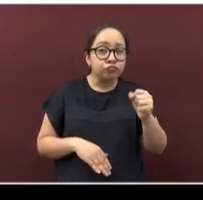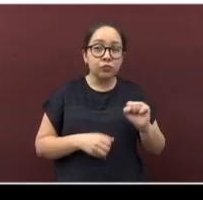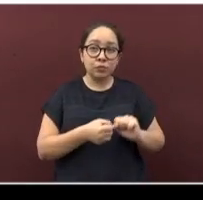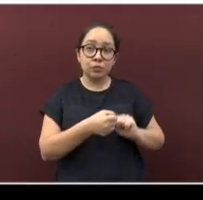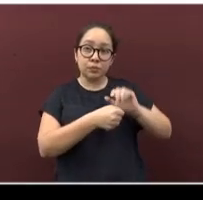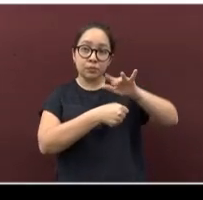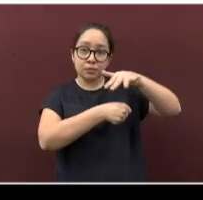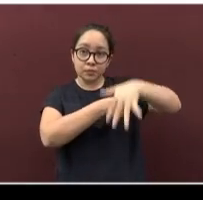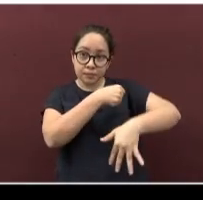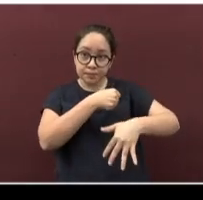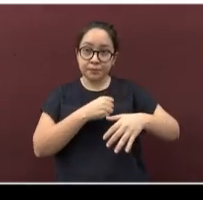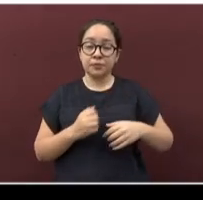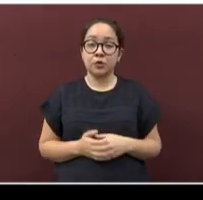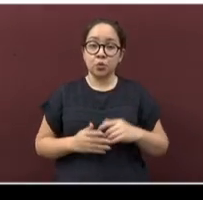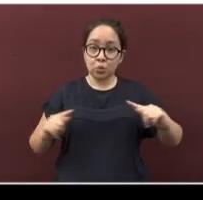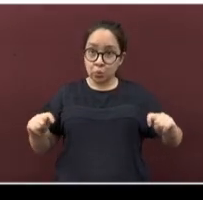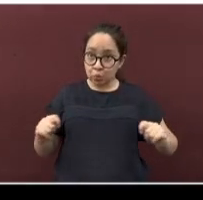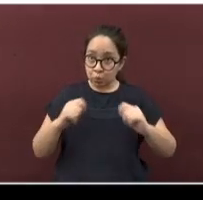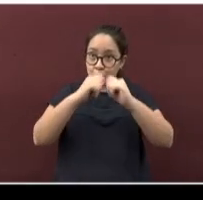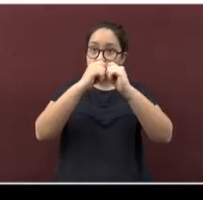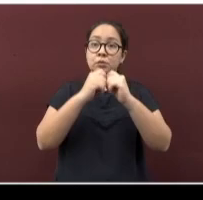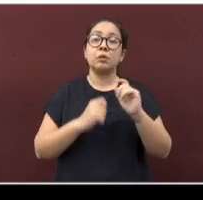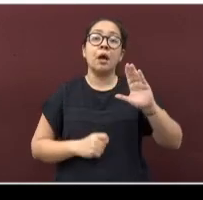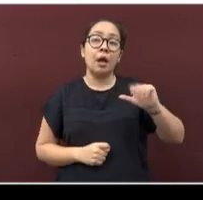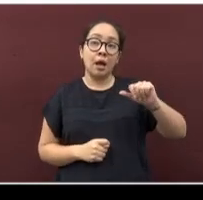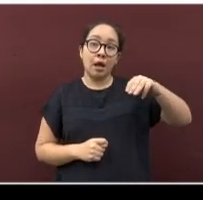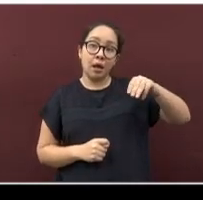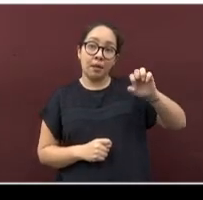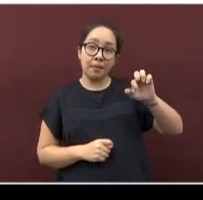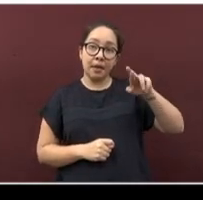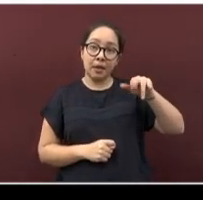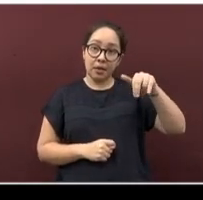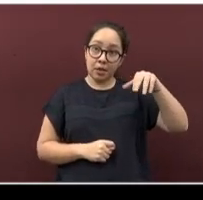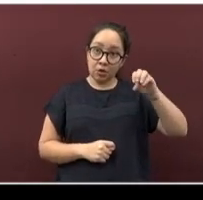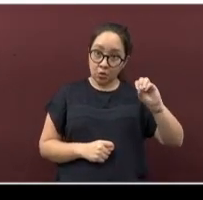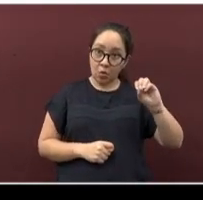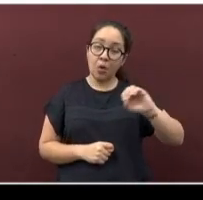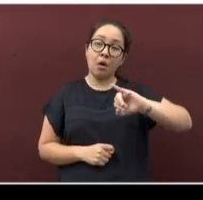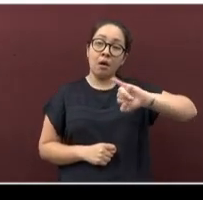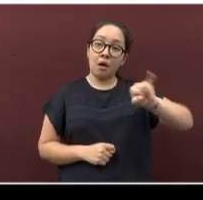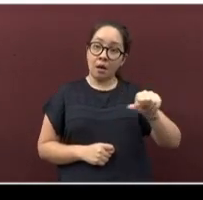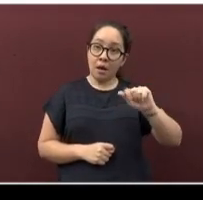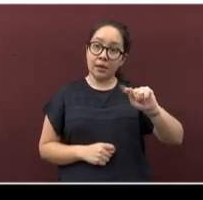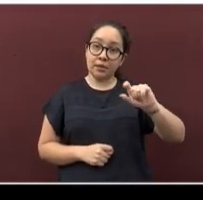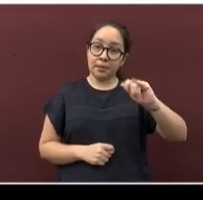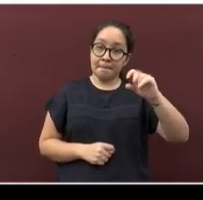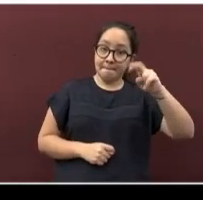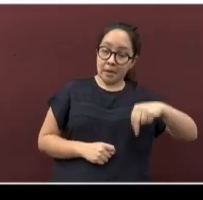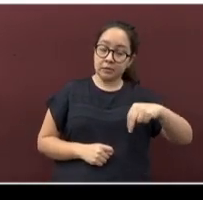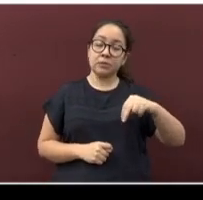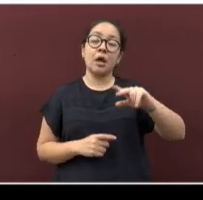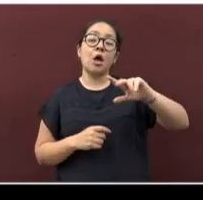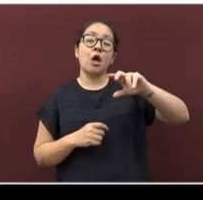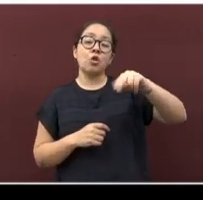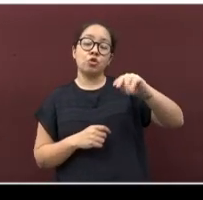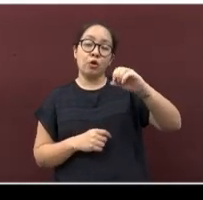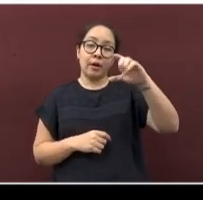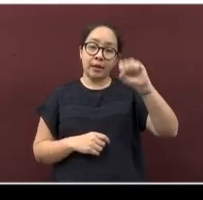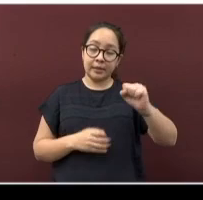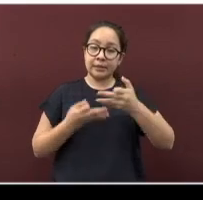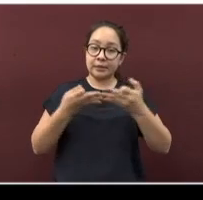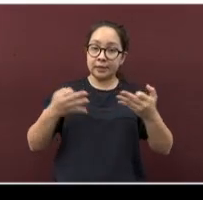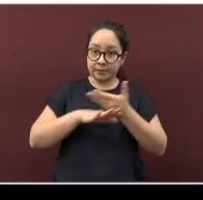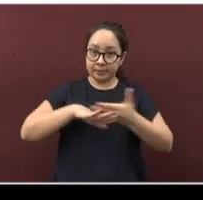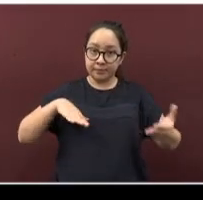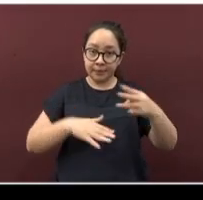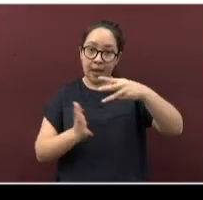tuxtla tuxpan camerino z mendoza jáltipan nogales tierra blanca y martínez